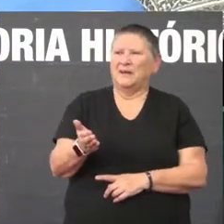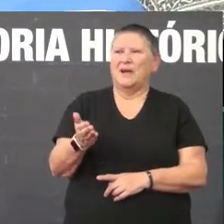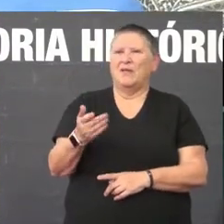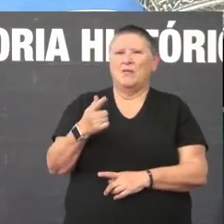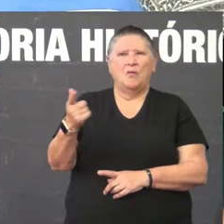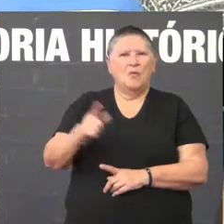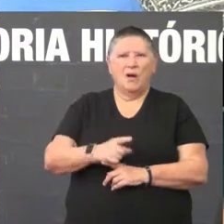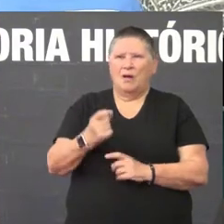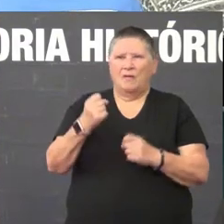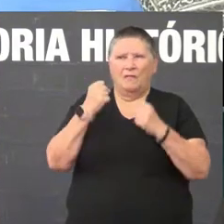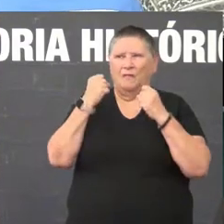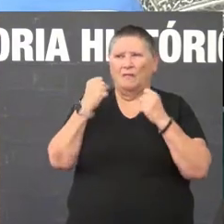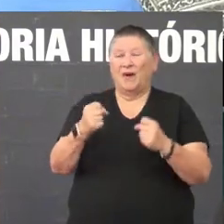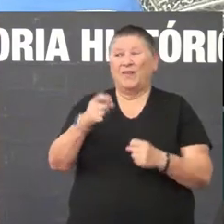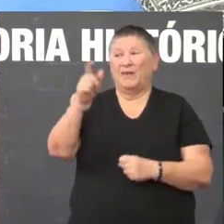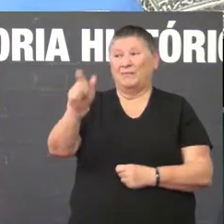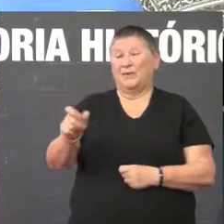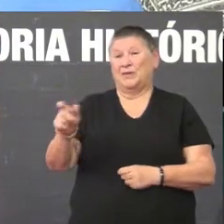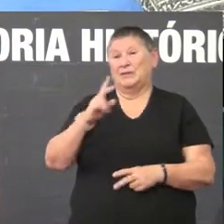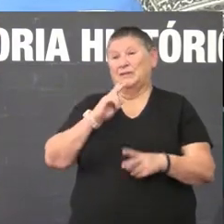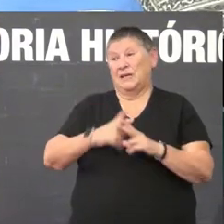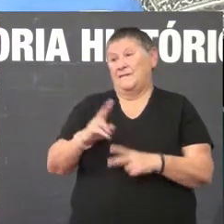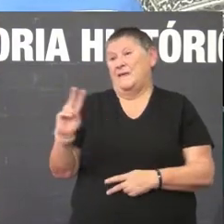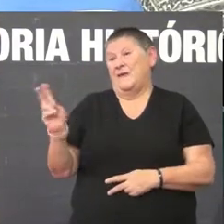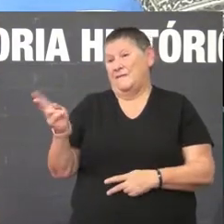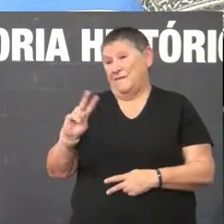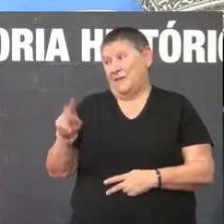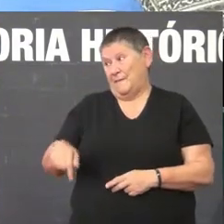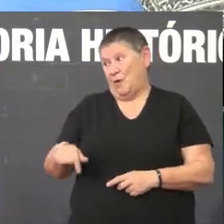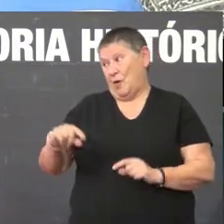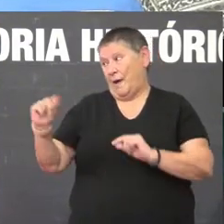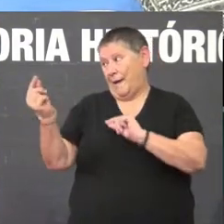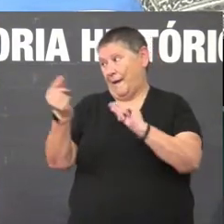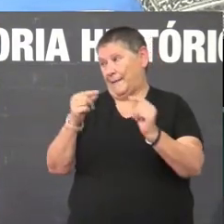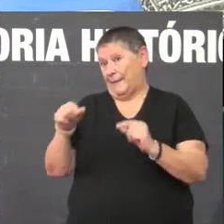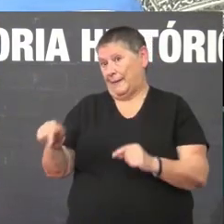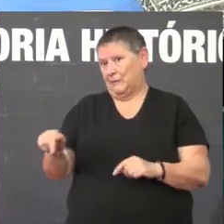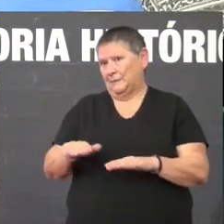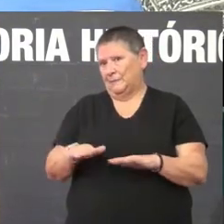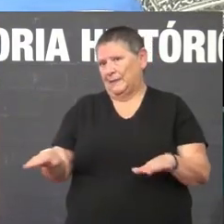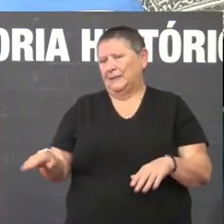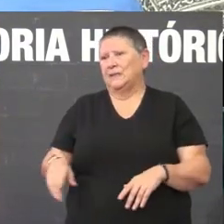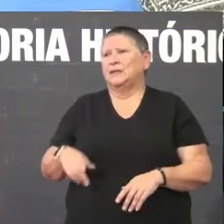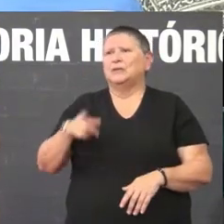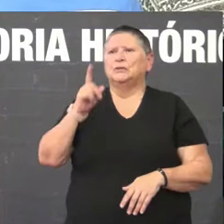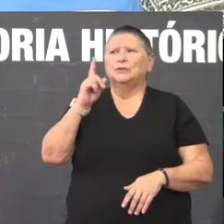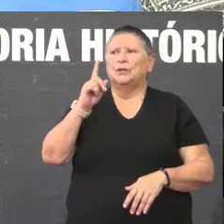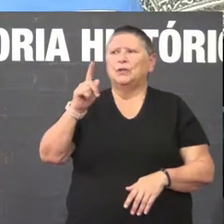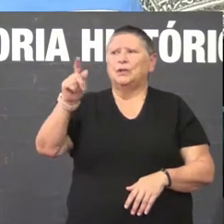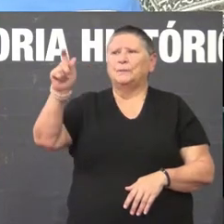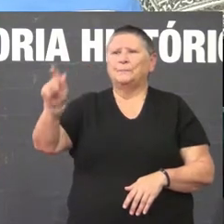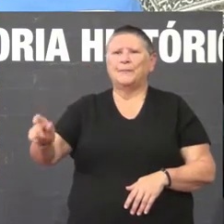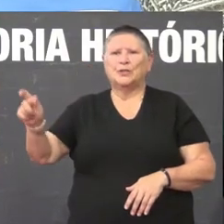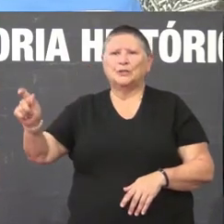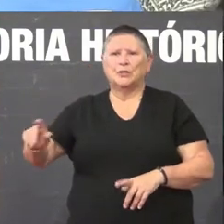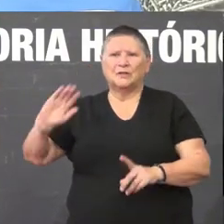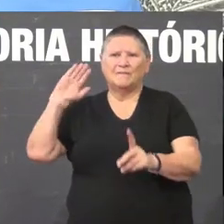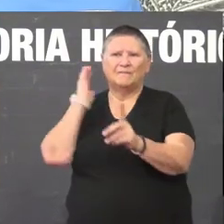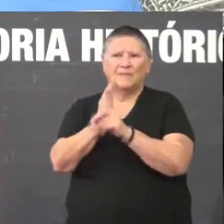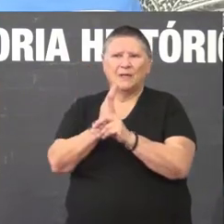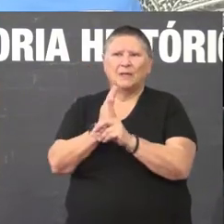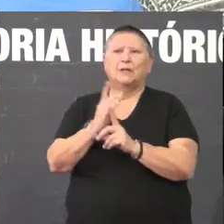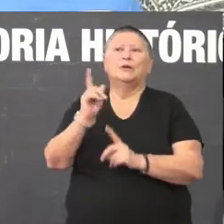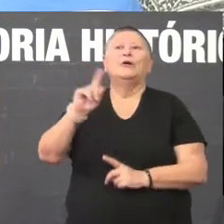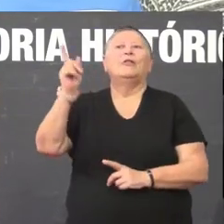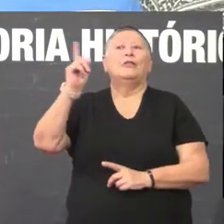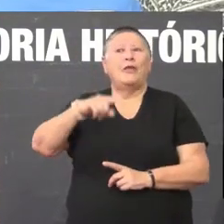as víctimas, e diso vamos a falar nesta mesa, tamén non só foron as persoas, tamén foron as ideas que defendían esas persoas,